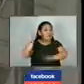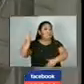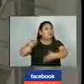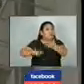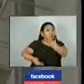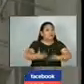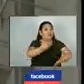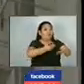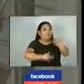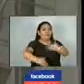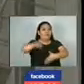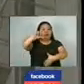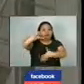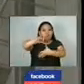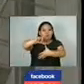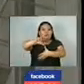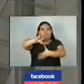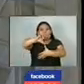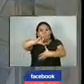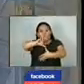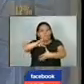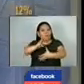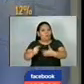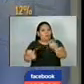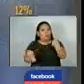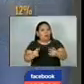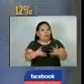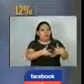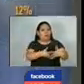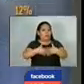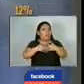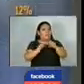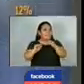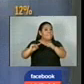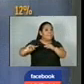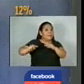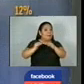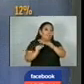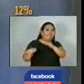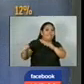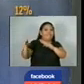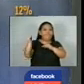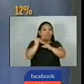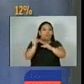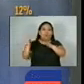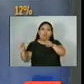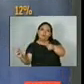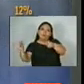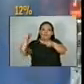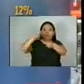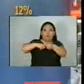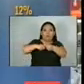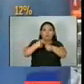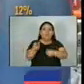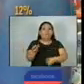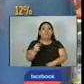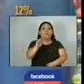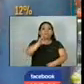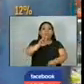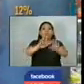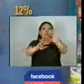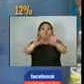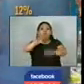inversión en la región latinoamericana y del Caribe, Estados Unidos continúa ocupando el primer lugar como socio estratégico con un